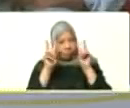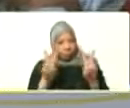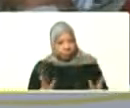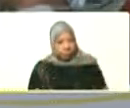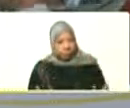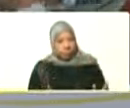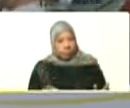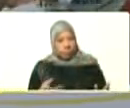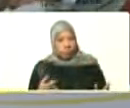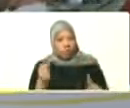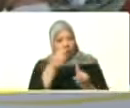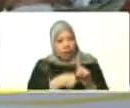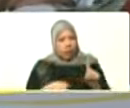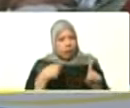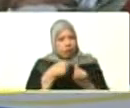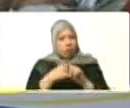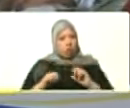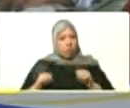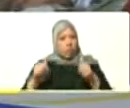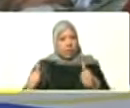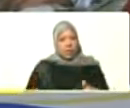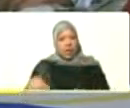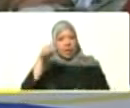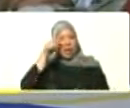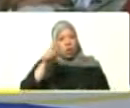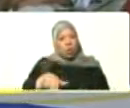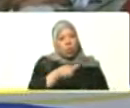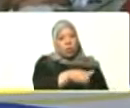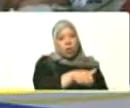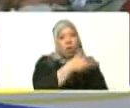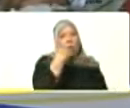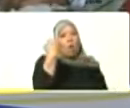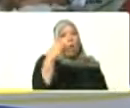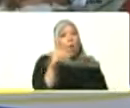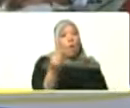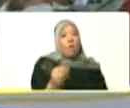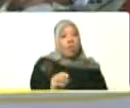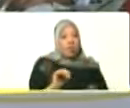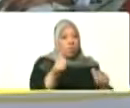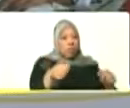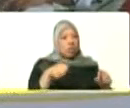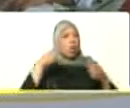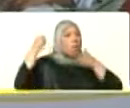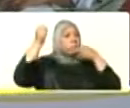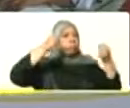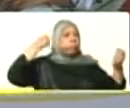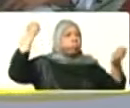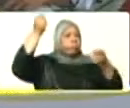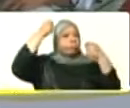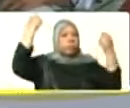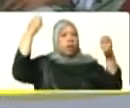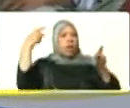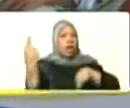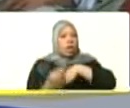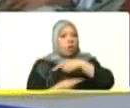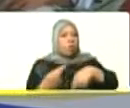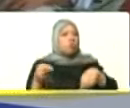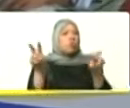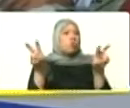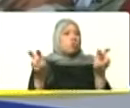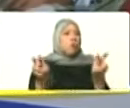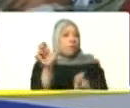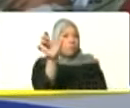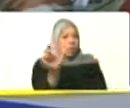y vienes de las luchas populares también, eres joven, la nueva generación de revolucionarios.